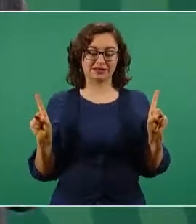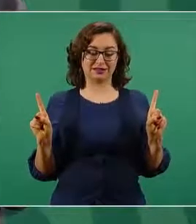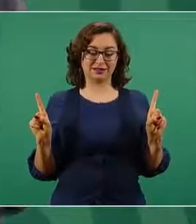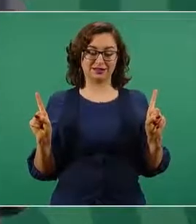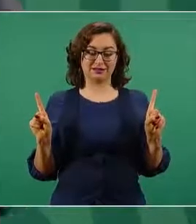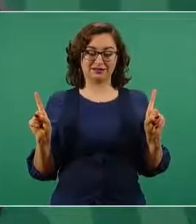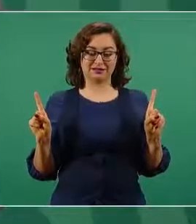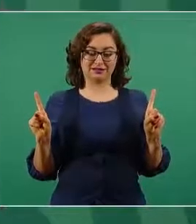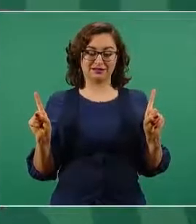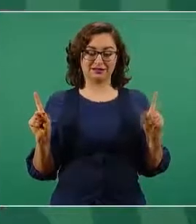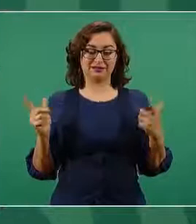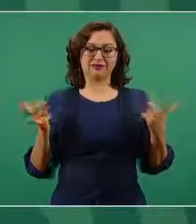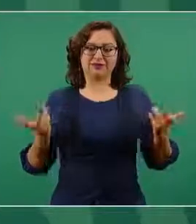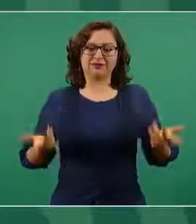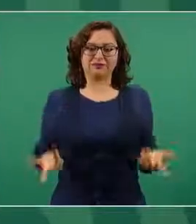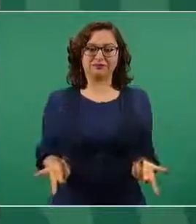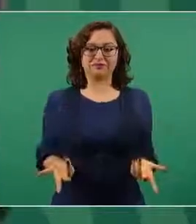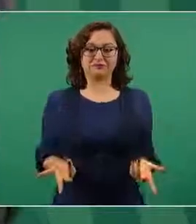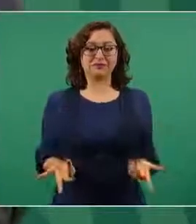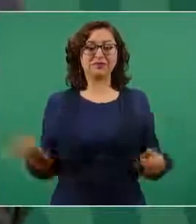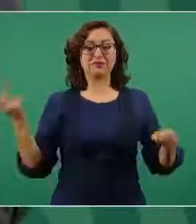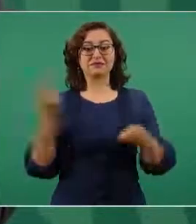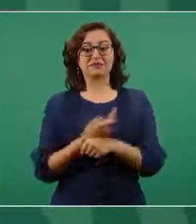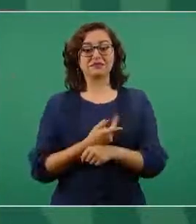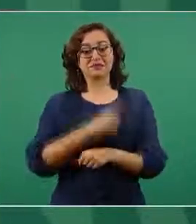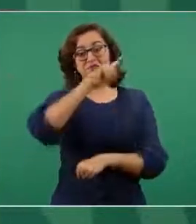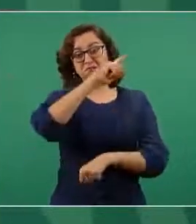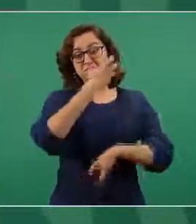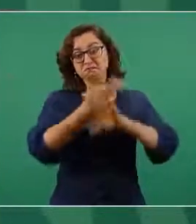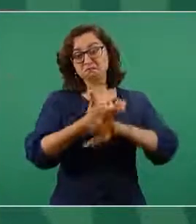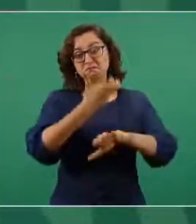O sea, en Estados Unidos,